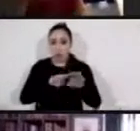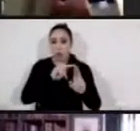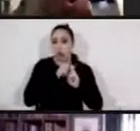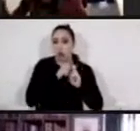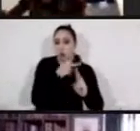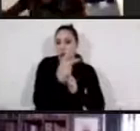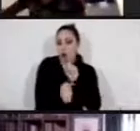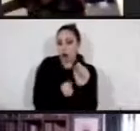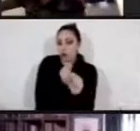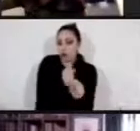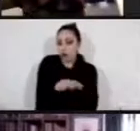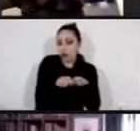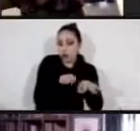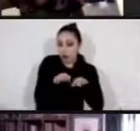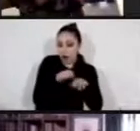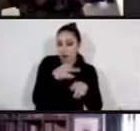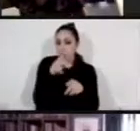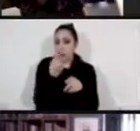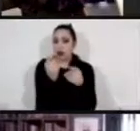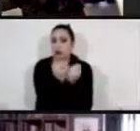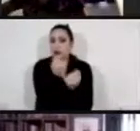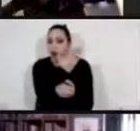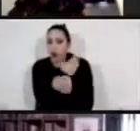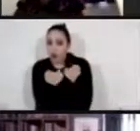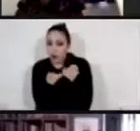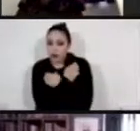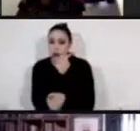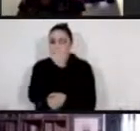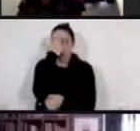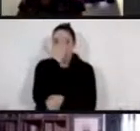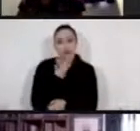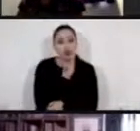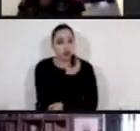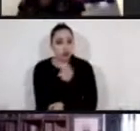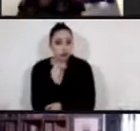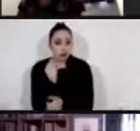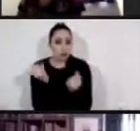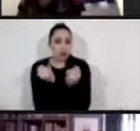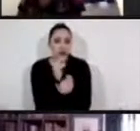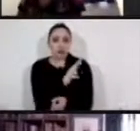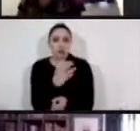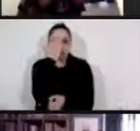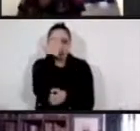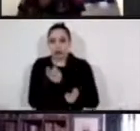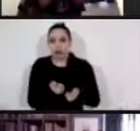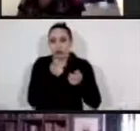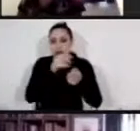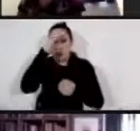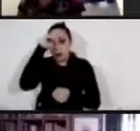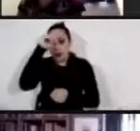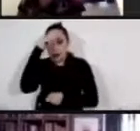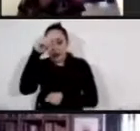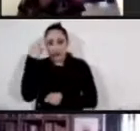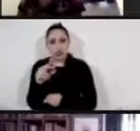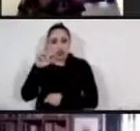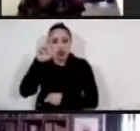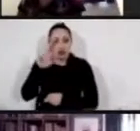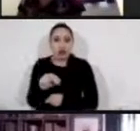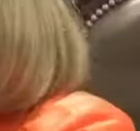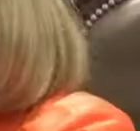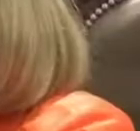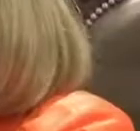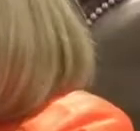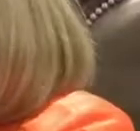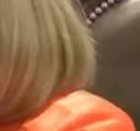a su vocación, y también como un estímulo que anime la vida cultural de nuestra ciudad, que desde sus más remotos orígenes